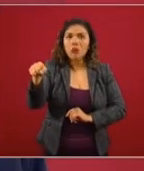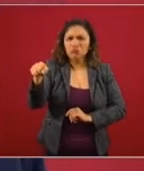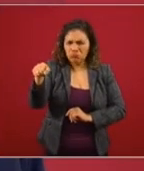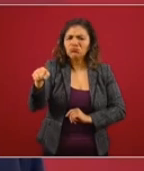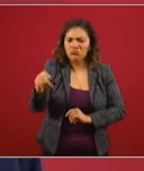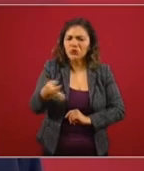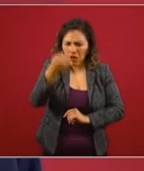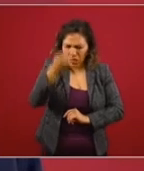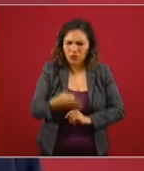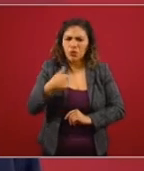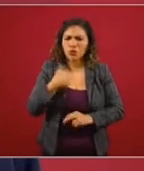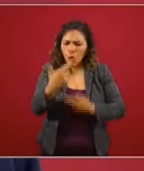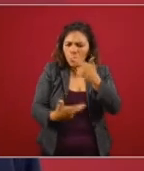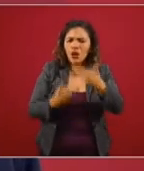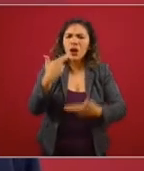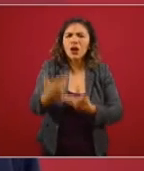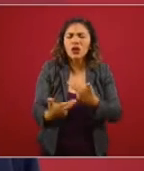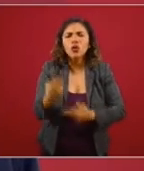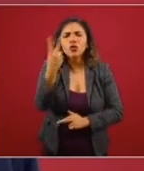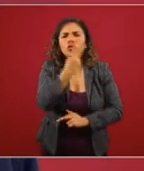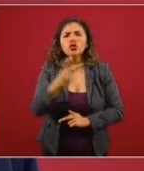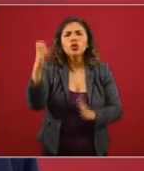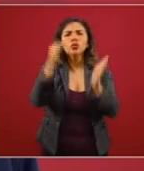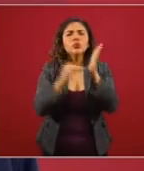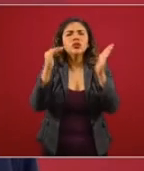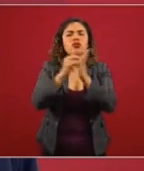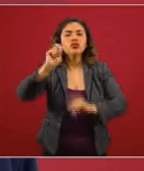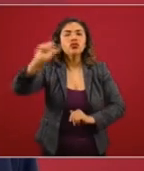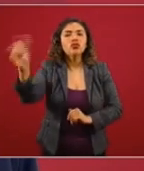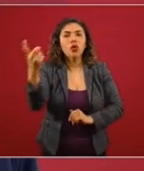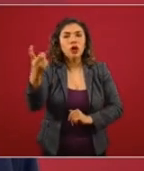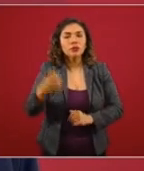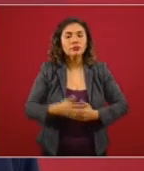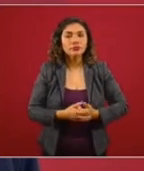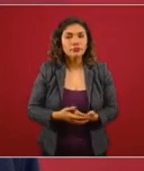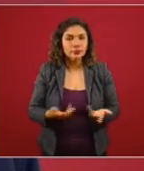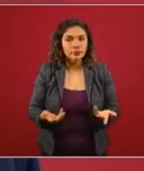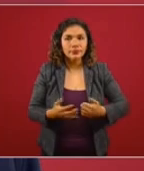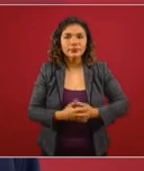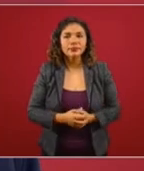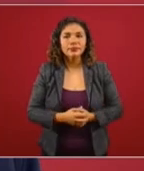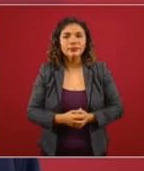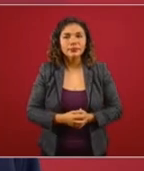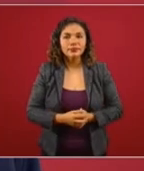acepta devolver $200 millones.